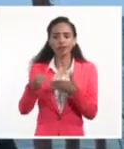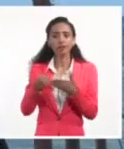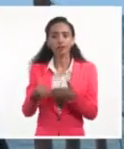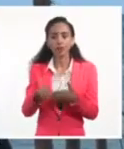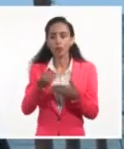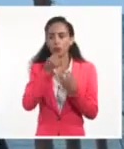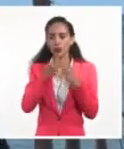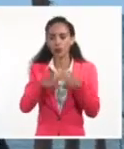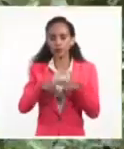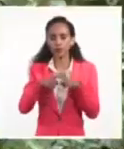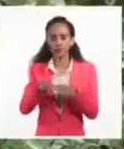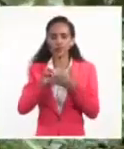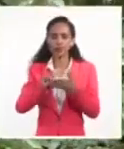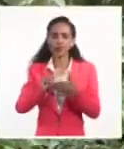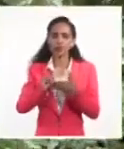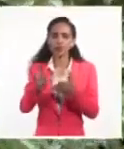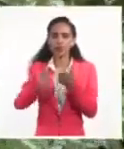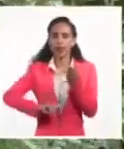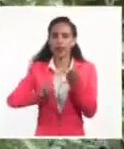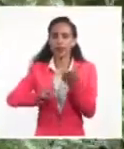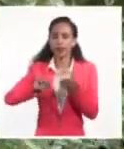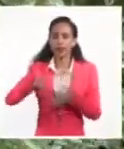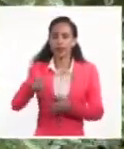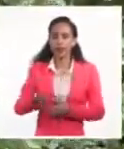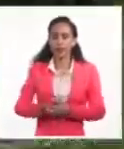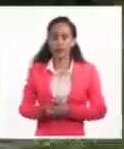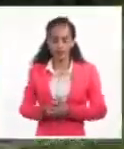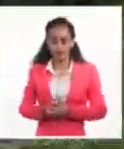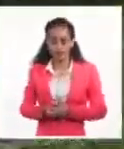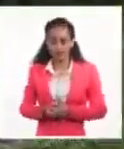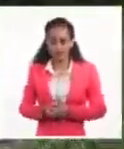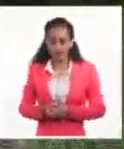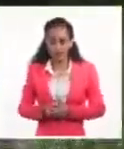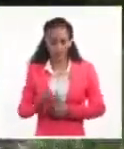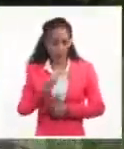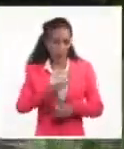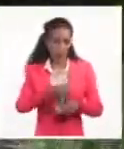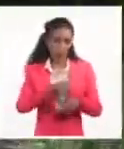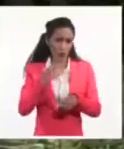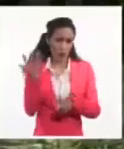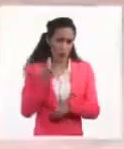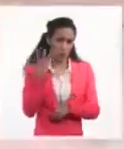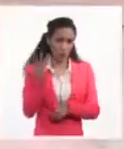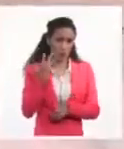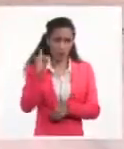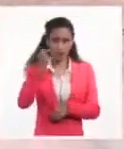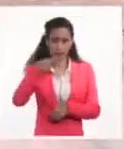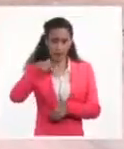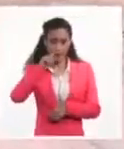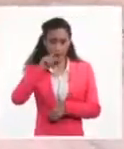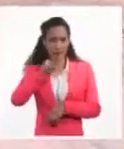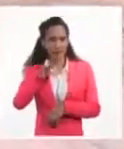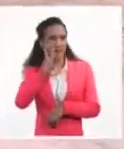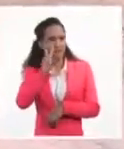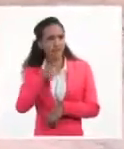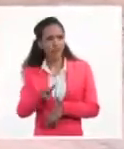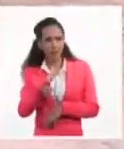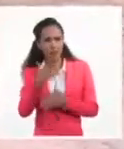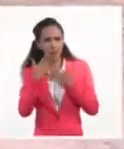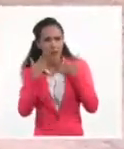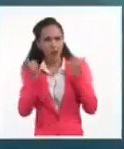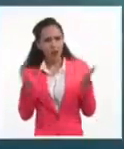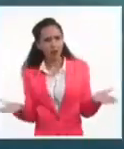dar servicio eléctrico mañana. A pocas horas del paso de Ian por el territorio pinero, ya se aprecian las acciones